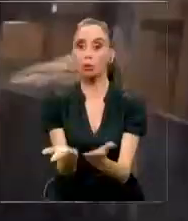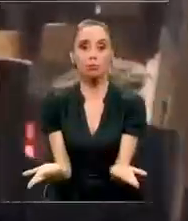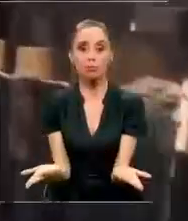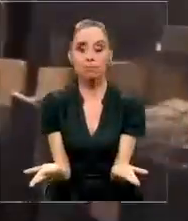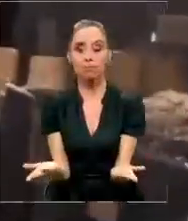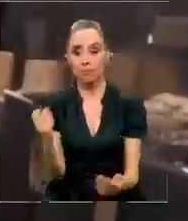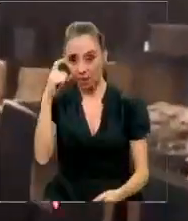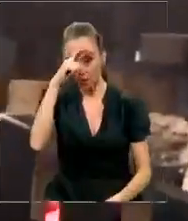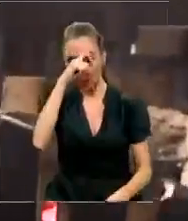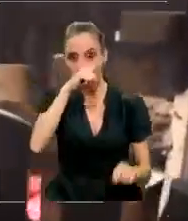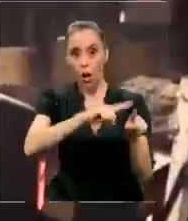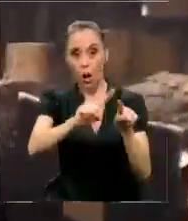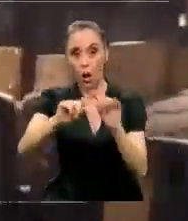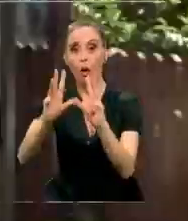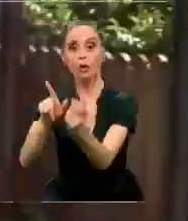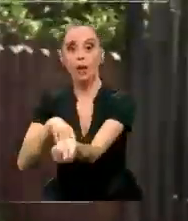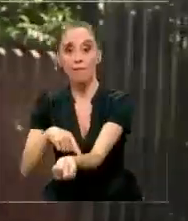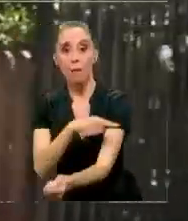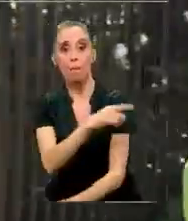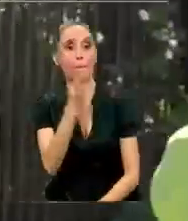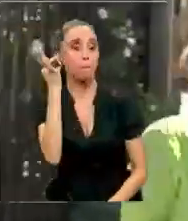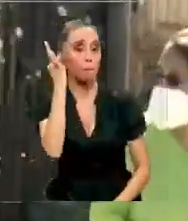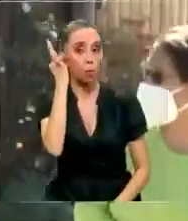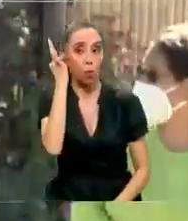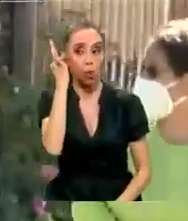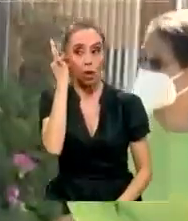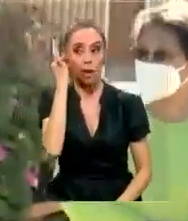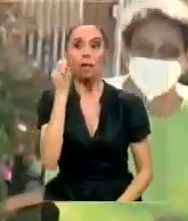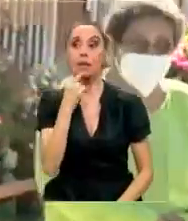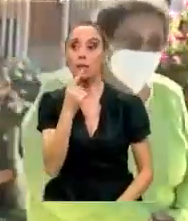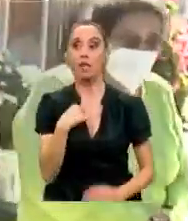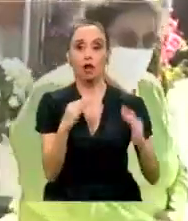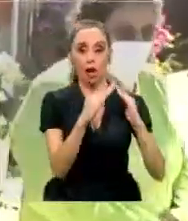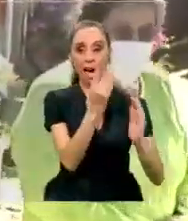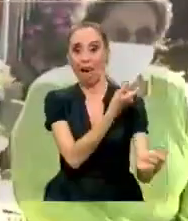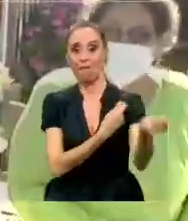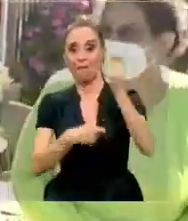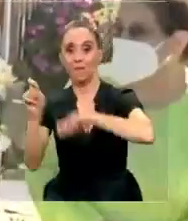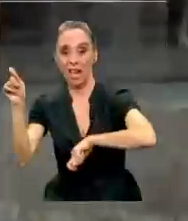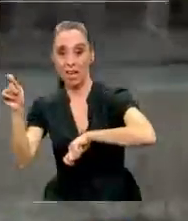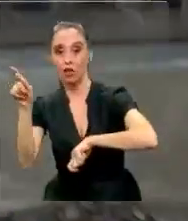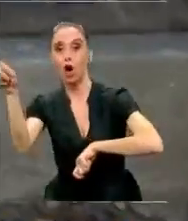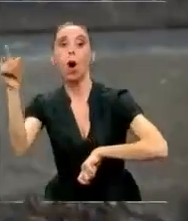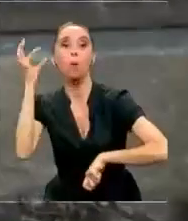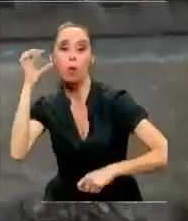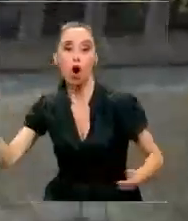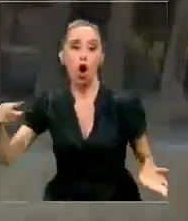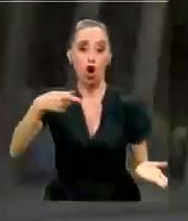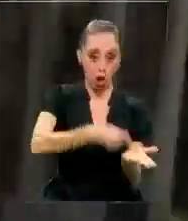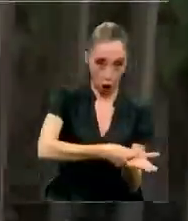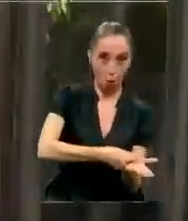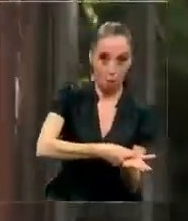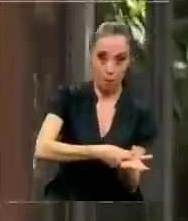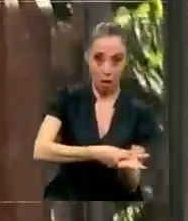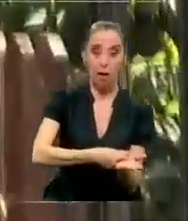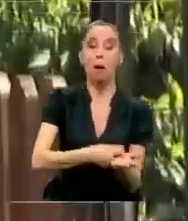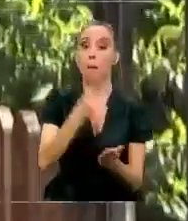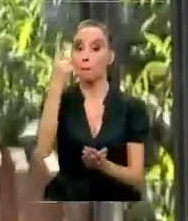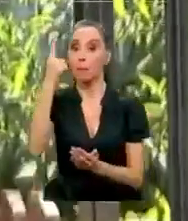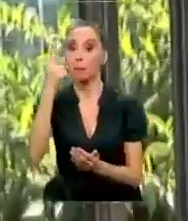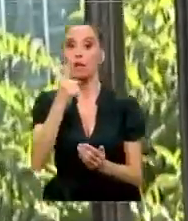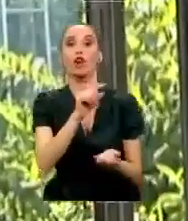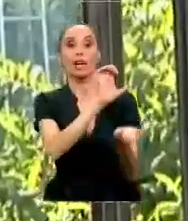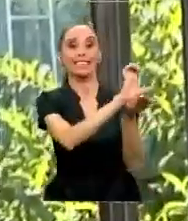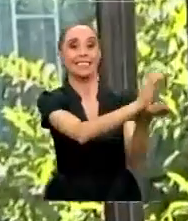además complica a otra familia, porque esta mujer se ha comprometido en vender su casa a la familia de Magdalena, siempre y cuando pueda obtener